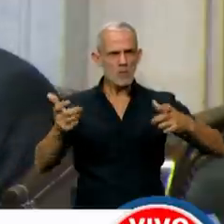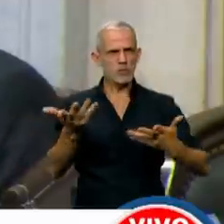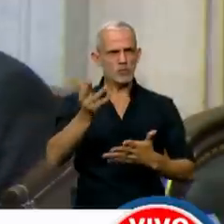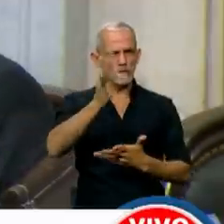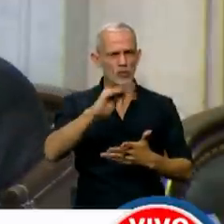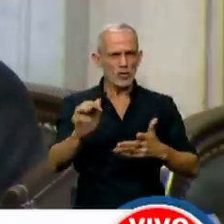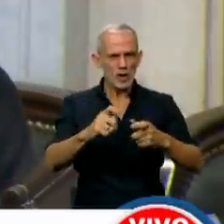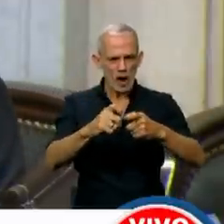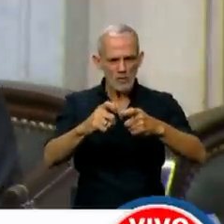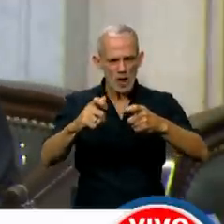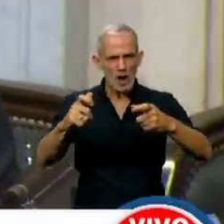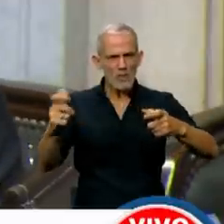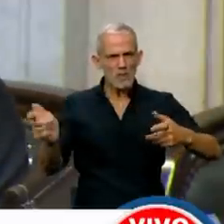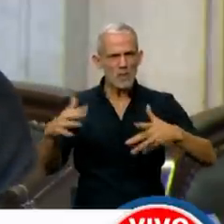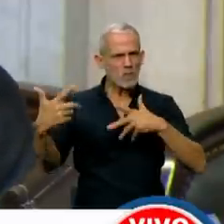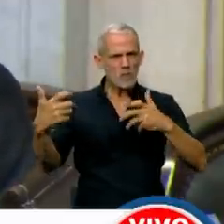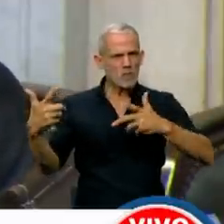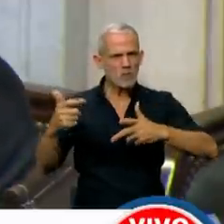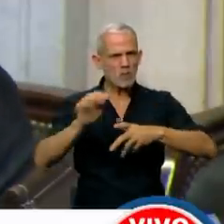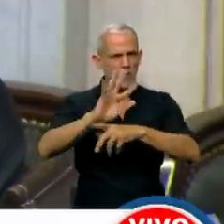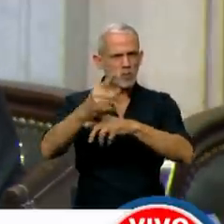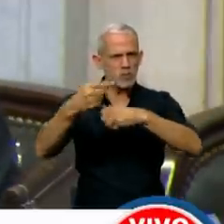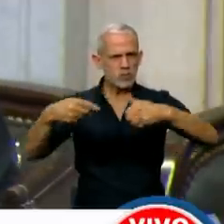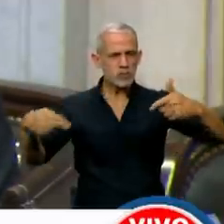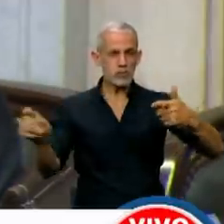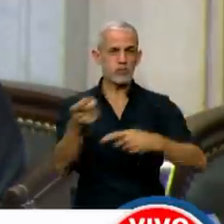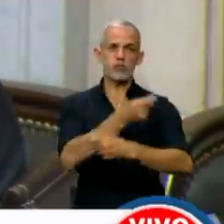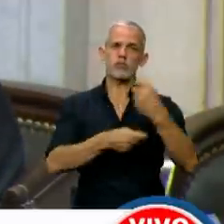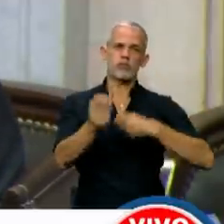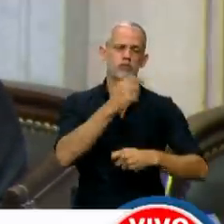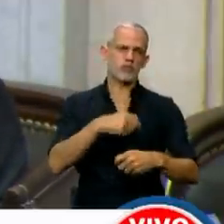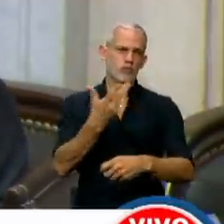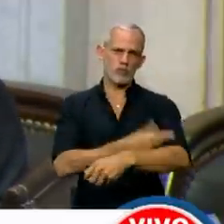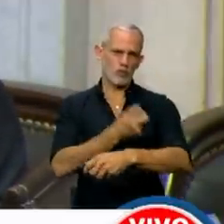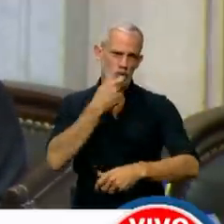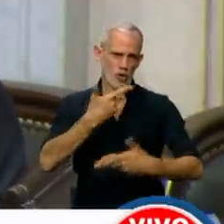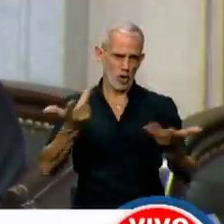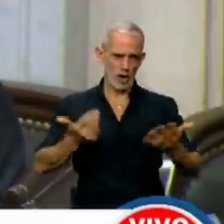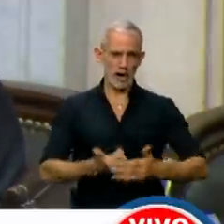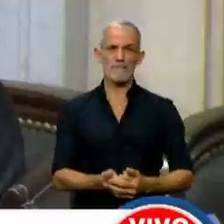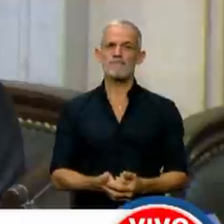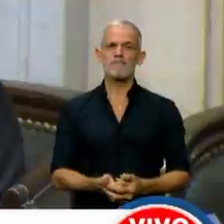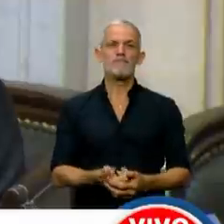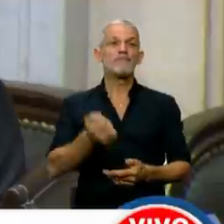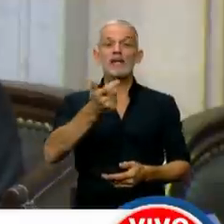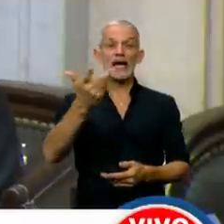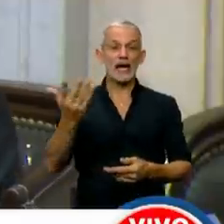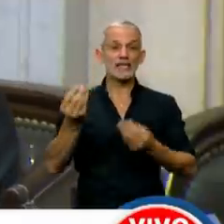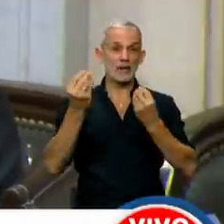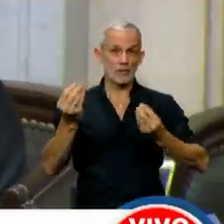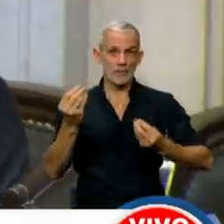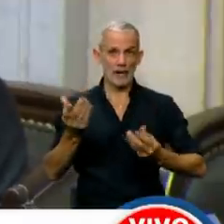manera exponencial estos números responden a una